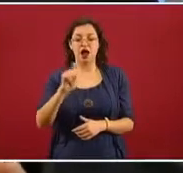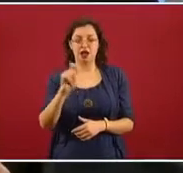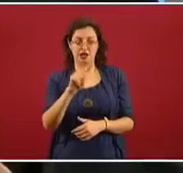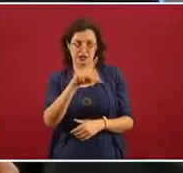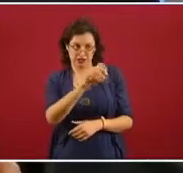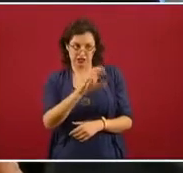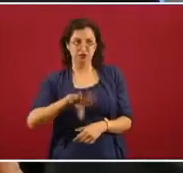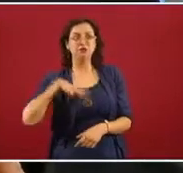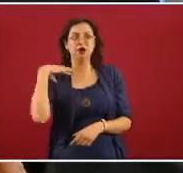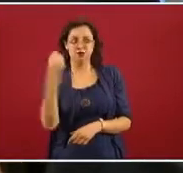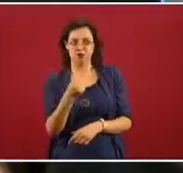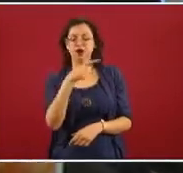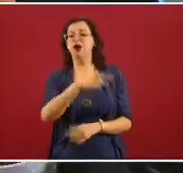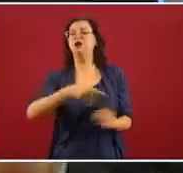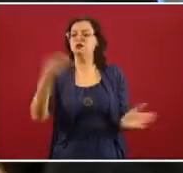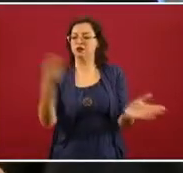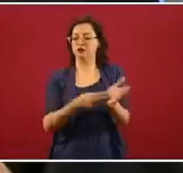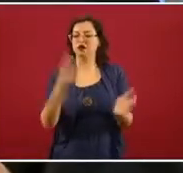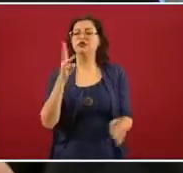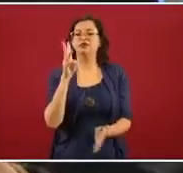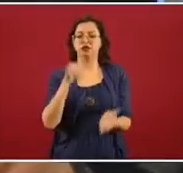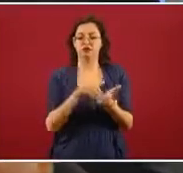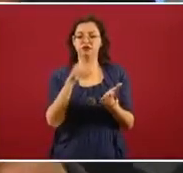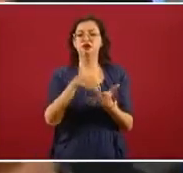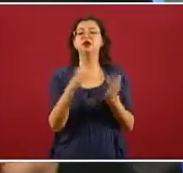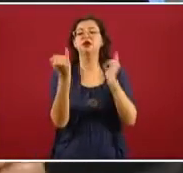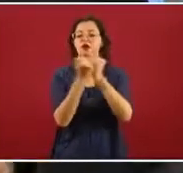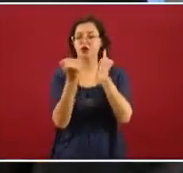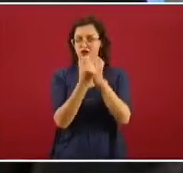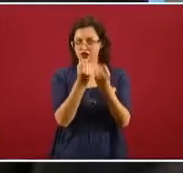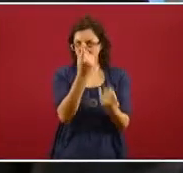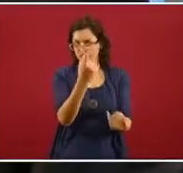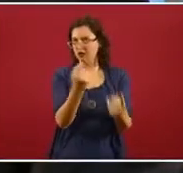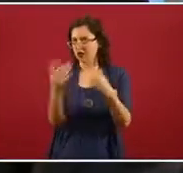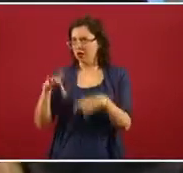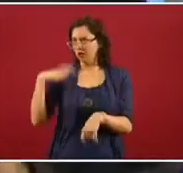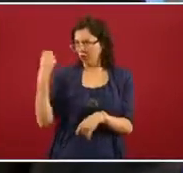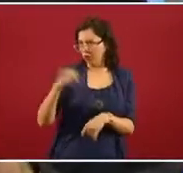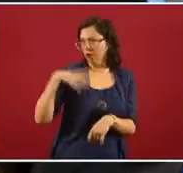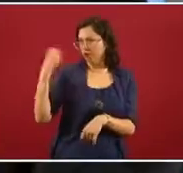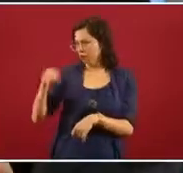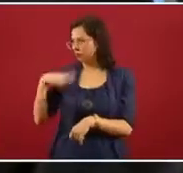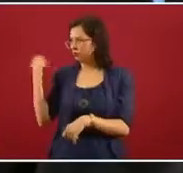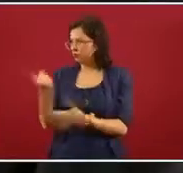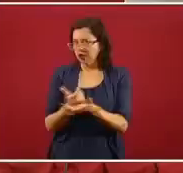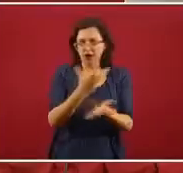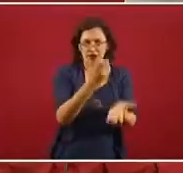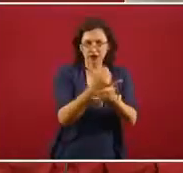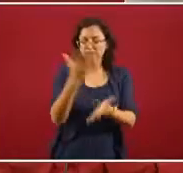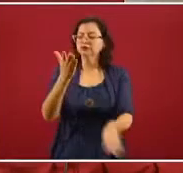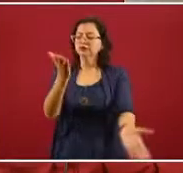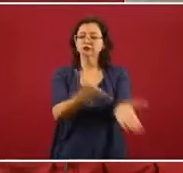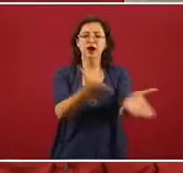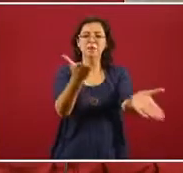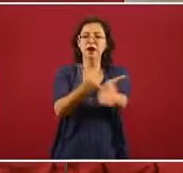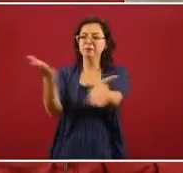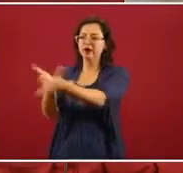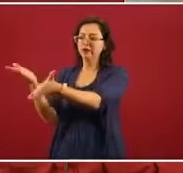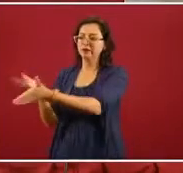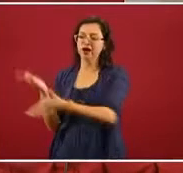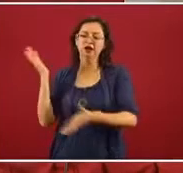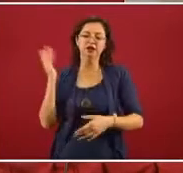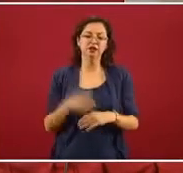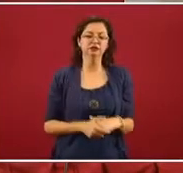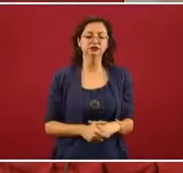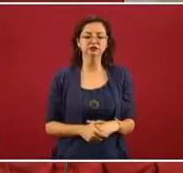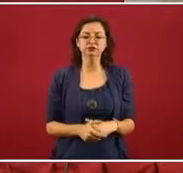de 3 millones y también algunos chevrons que vimos ahí, porque vamos a estar atentos. No estamos trabajando el